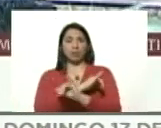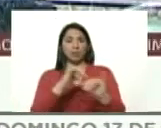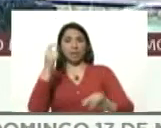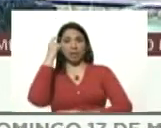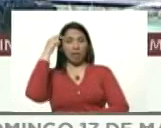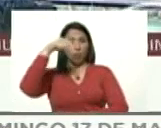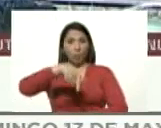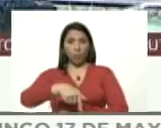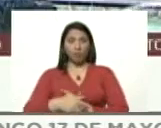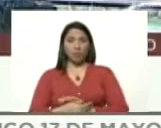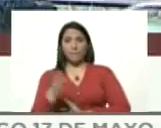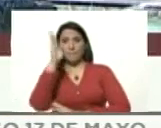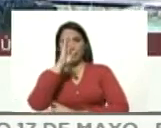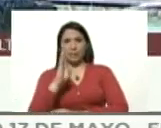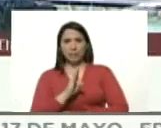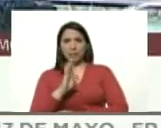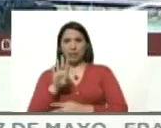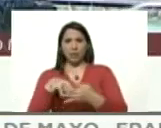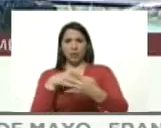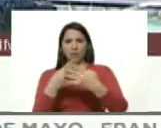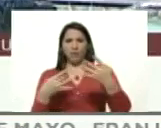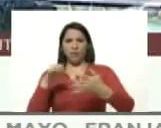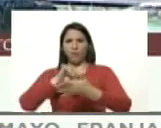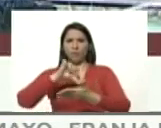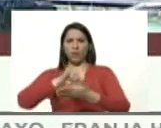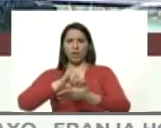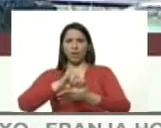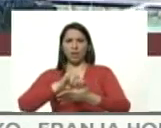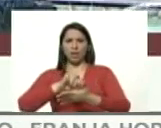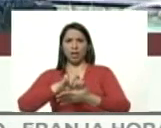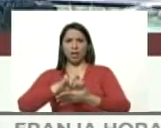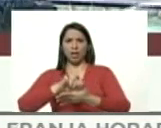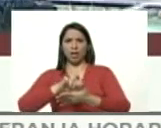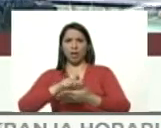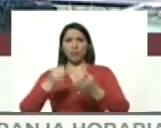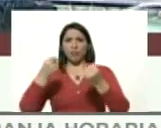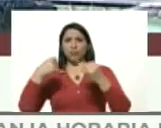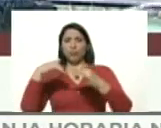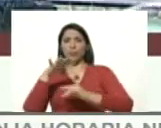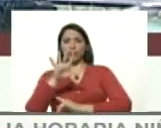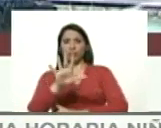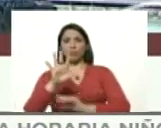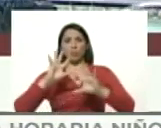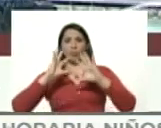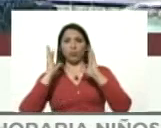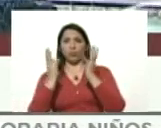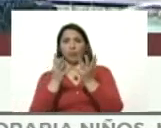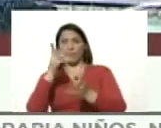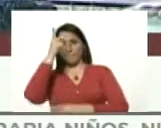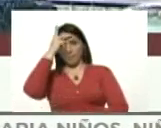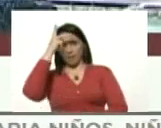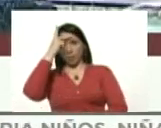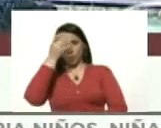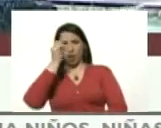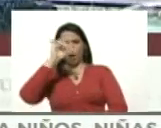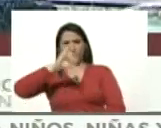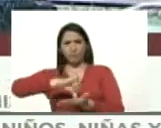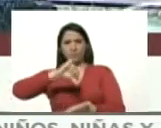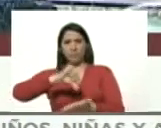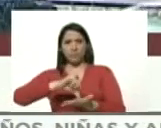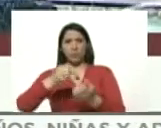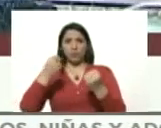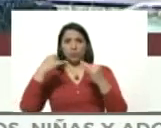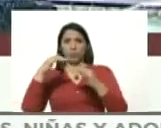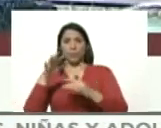de hoy, Brasil se ubica en el puesto número 5 a nivel mundial. Y Perú está ubicado en el puesto